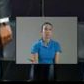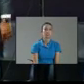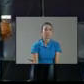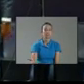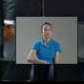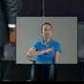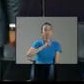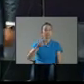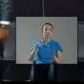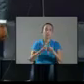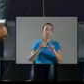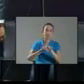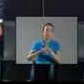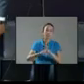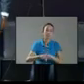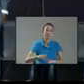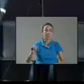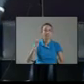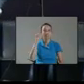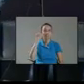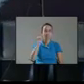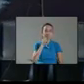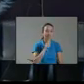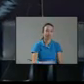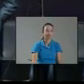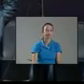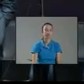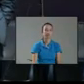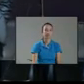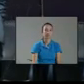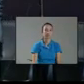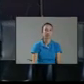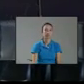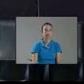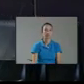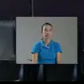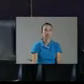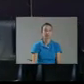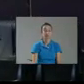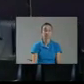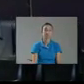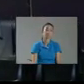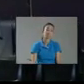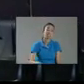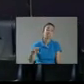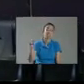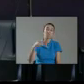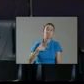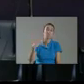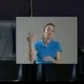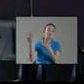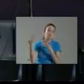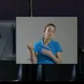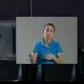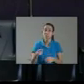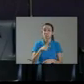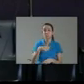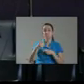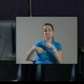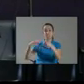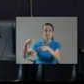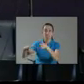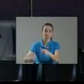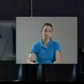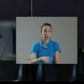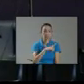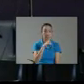Yo quiero más, hermano. ¿Sabe que tengo que construir más? Tengo que comprar terreno. Hablé con un empresario, hermano, le dije,